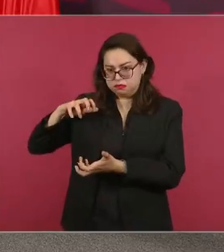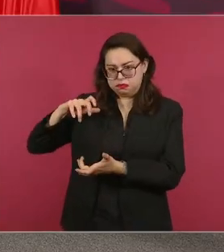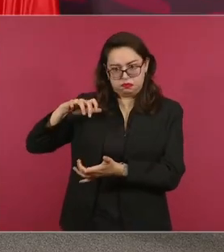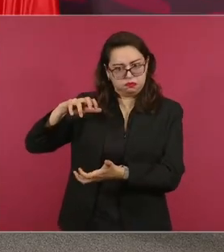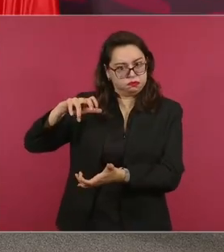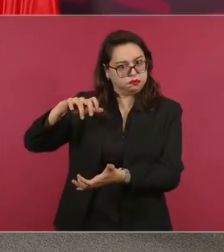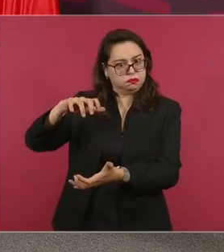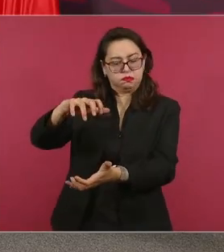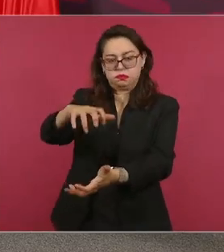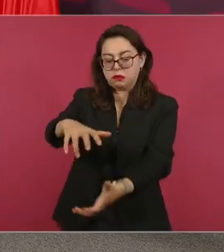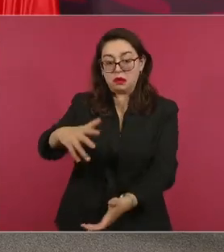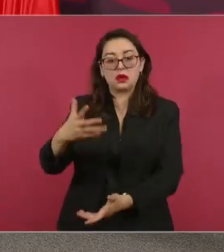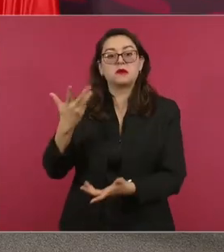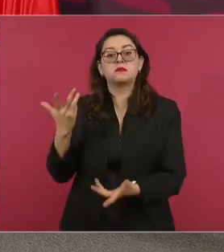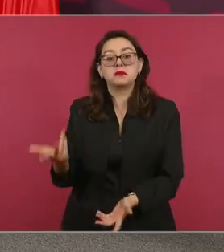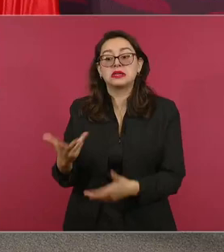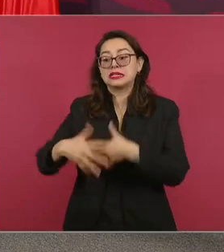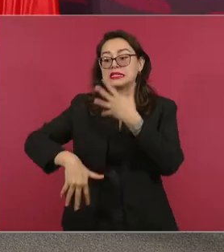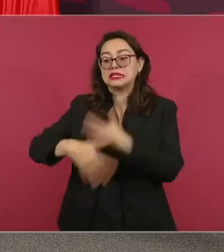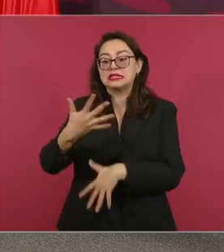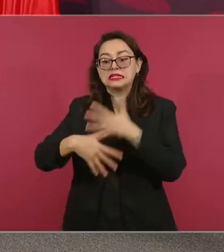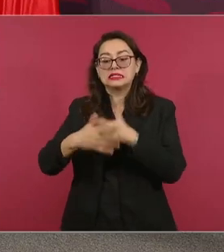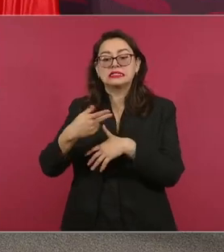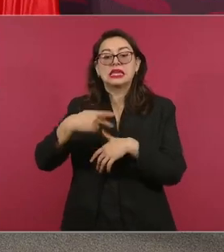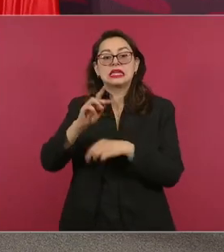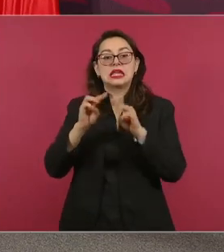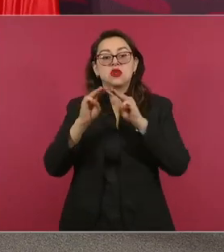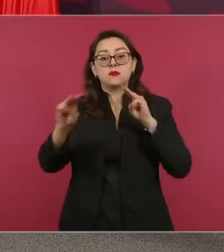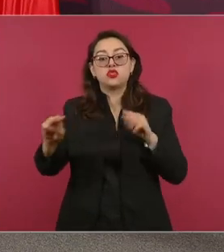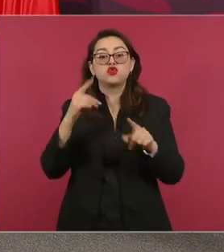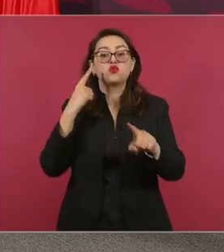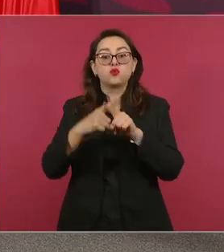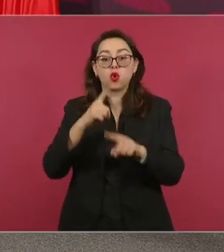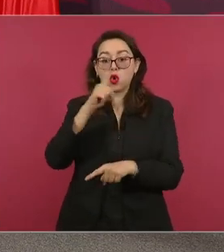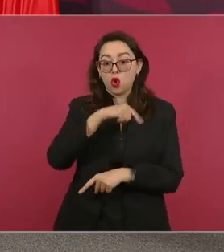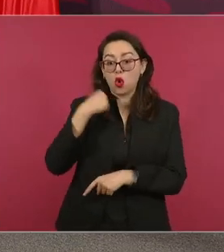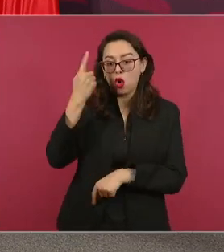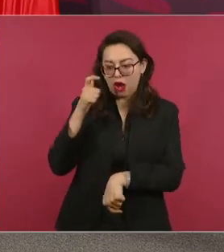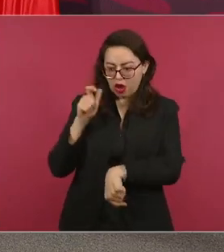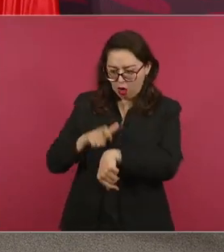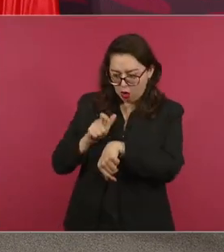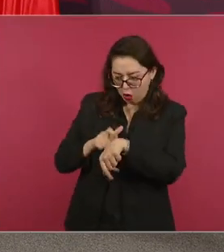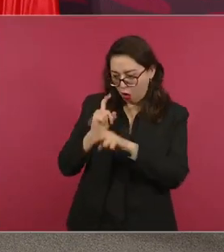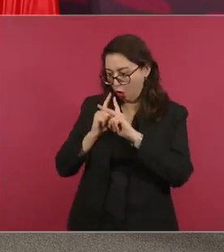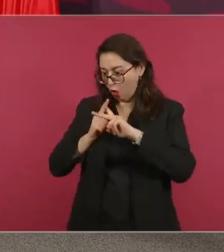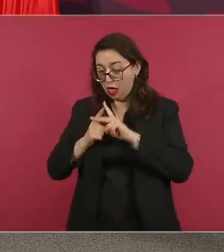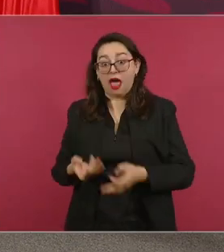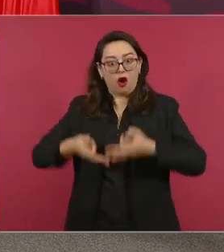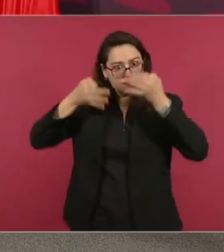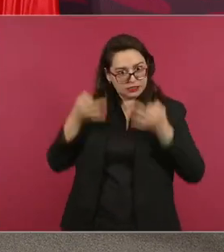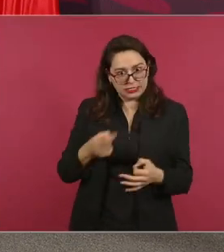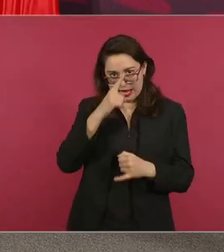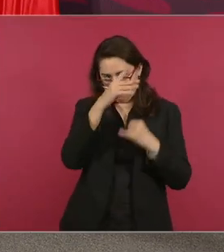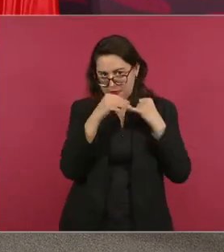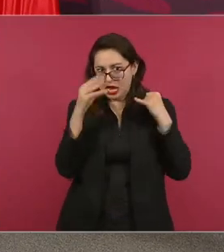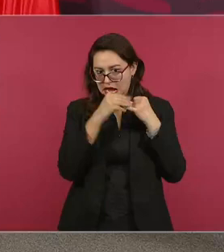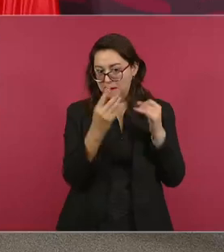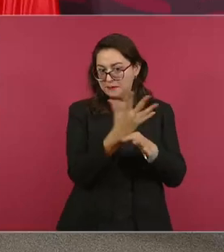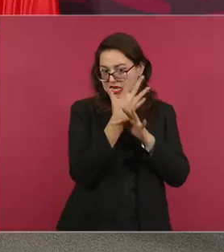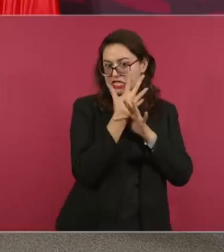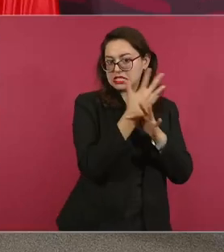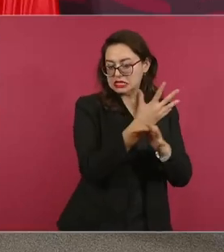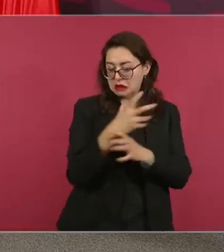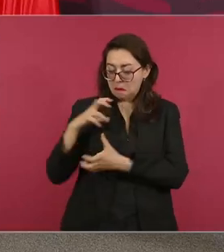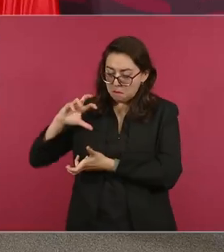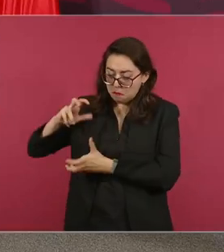el nor-noroeste a razón de 15 kilómetros por hora y de acuerdo al pronóstico oficial, este fenómeno se dirige y entre